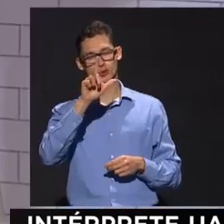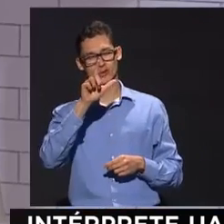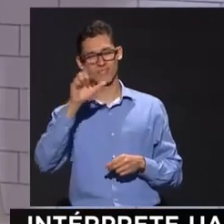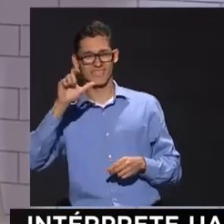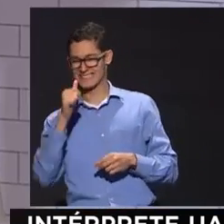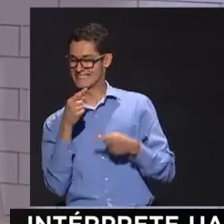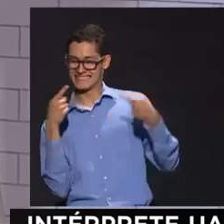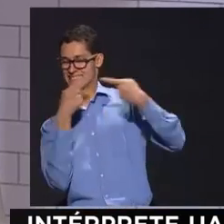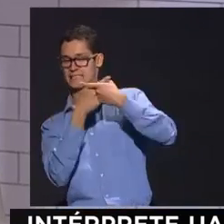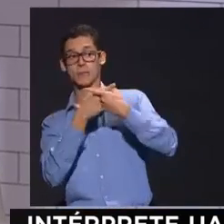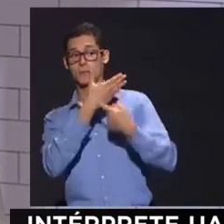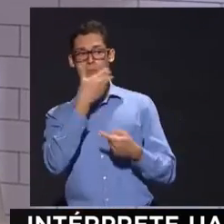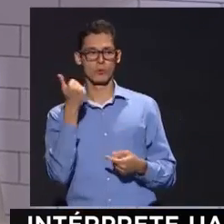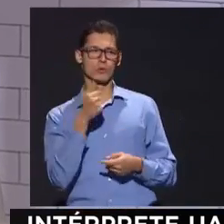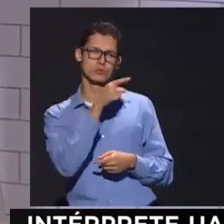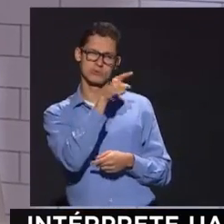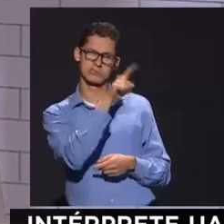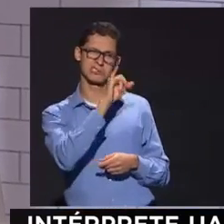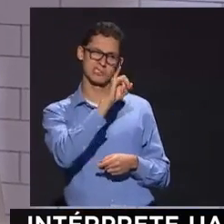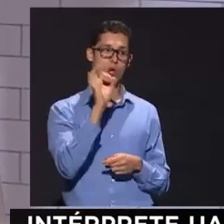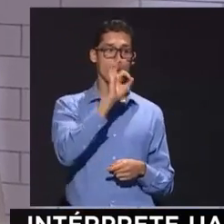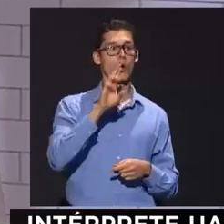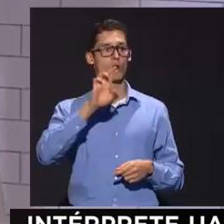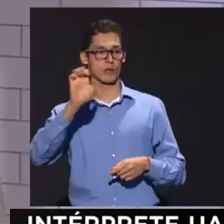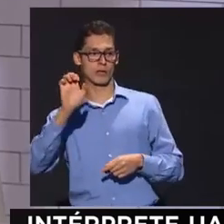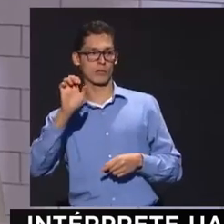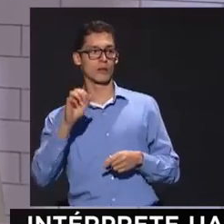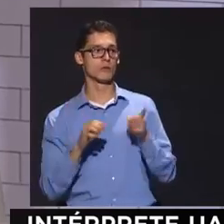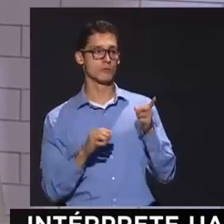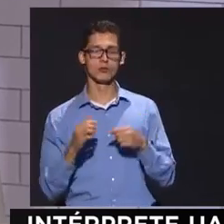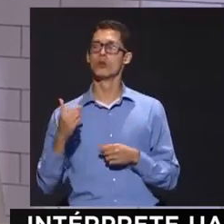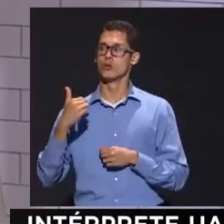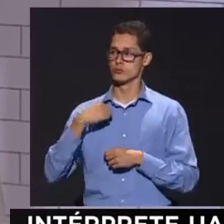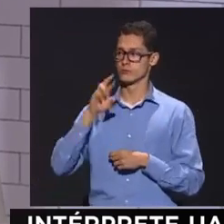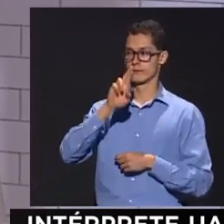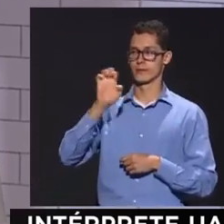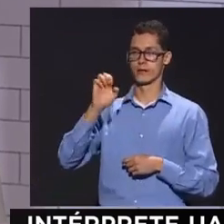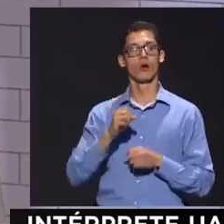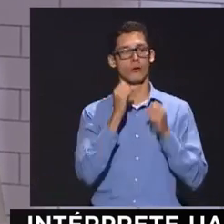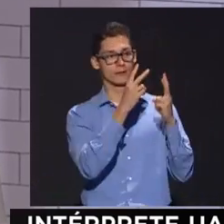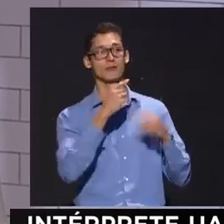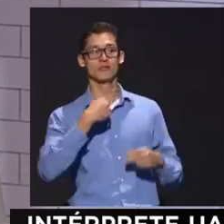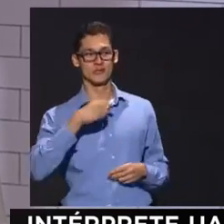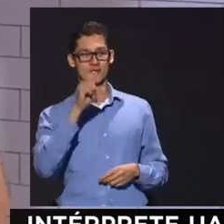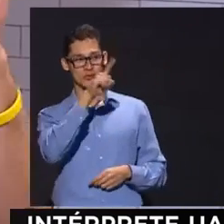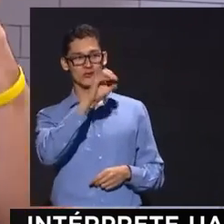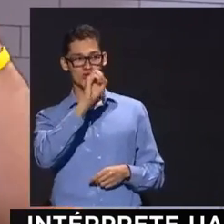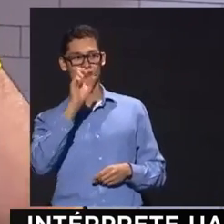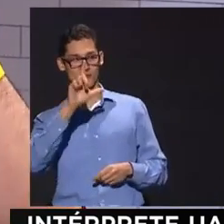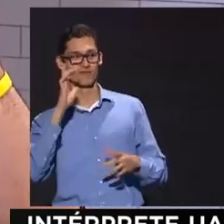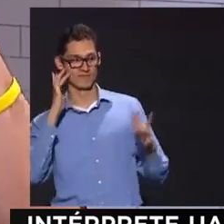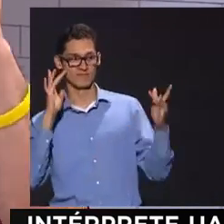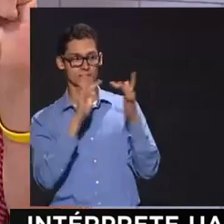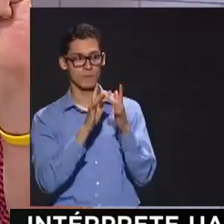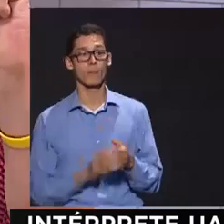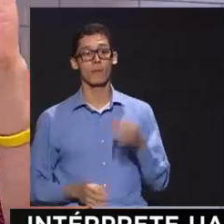poquito escojamos un sí o escogemos un rey listo con el rep listo entonces yo con él solito con el resto y vamos a